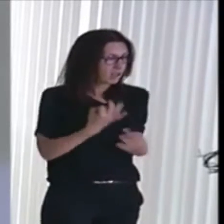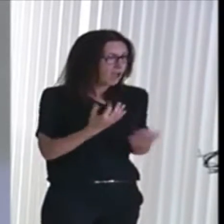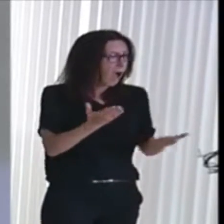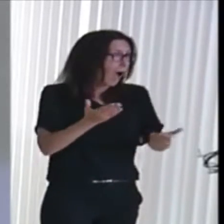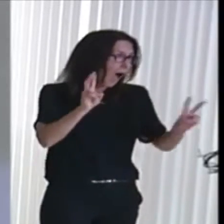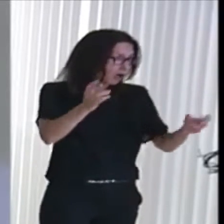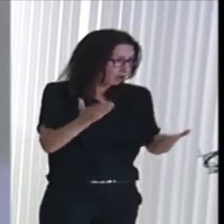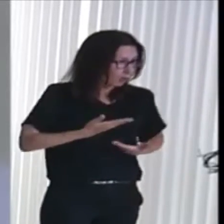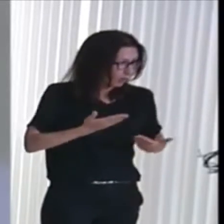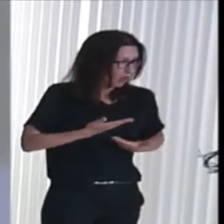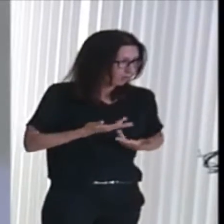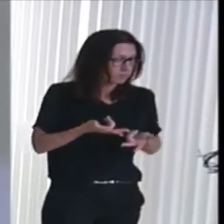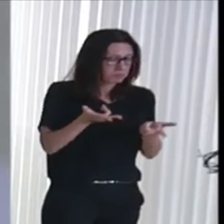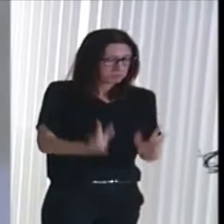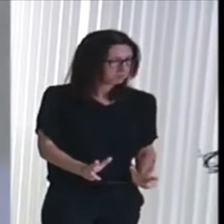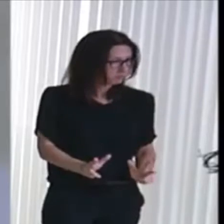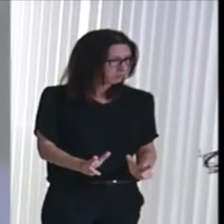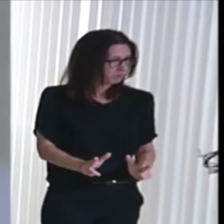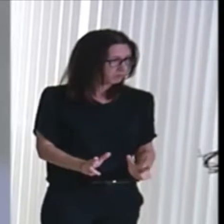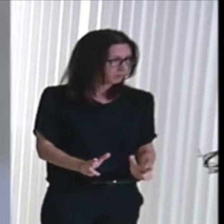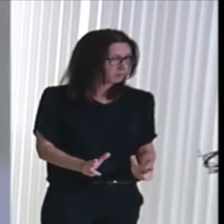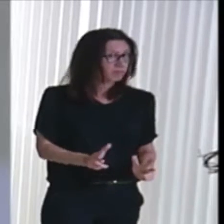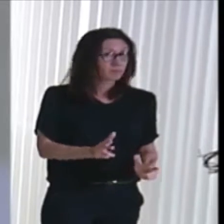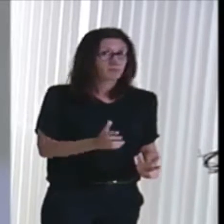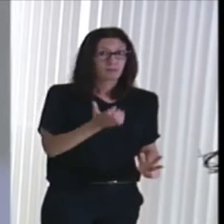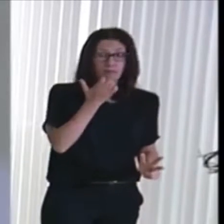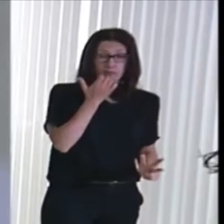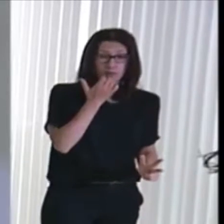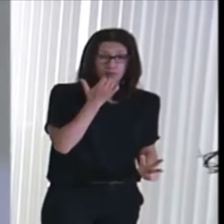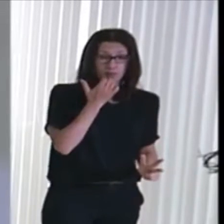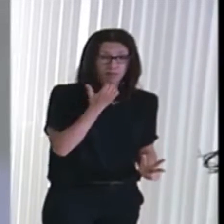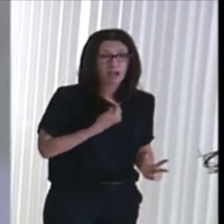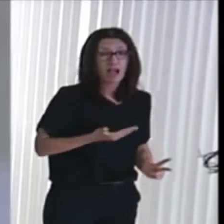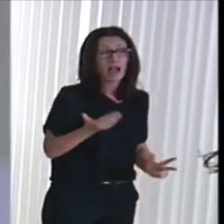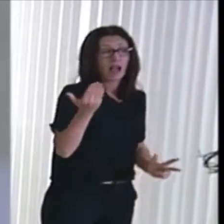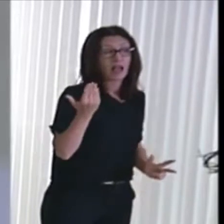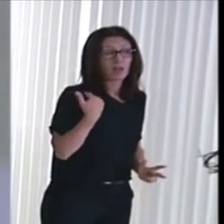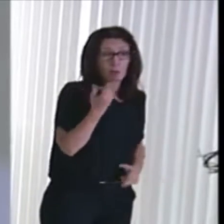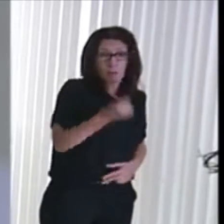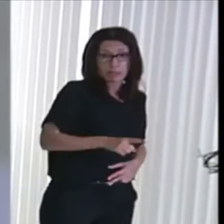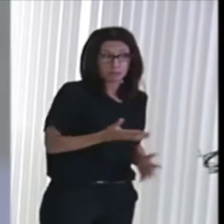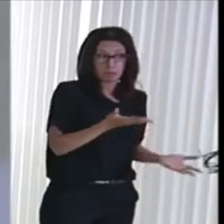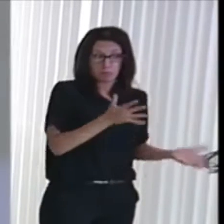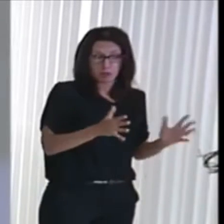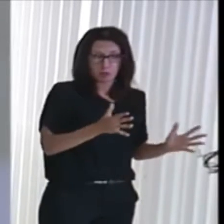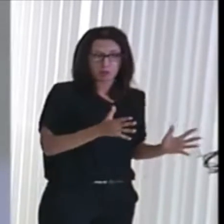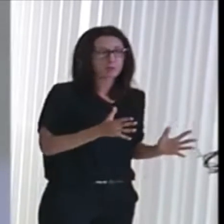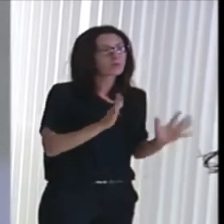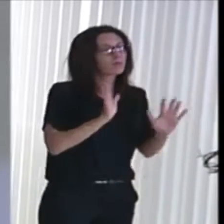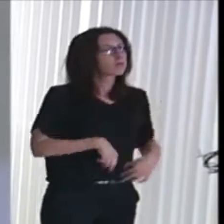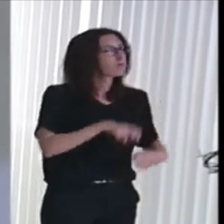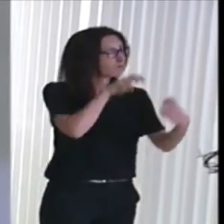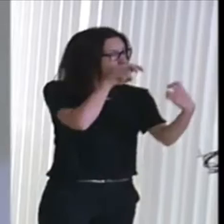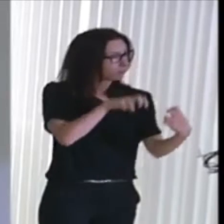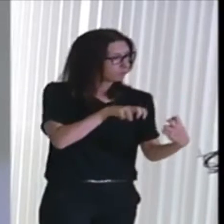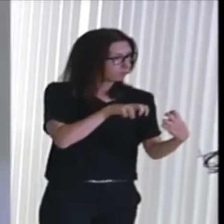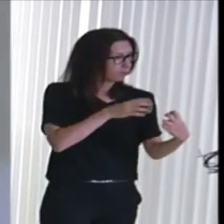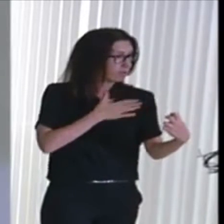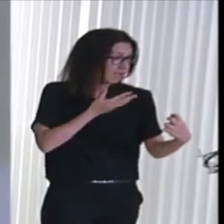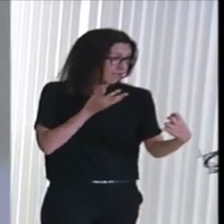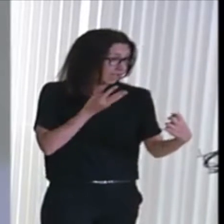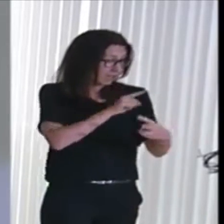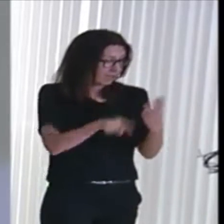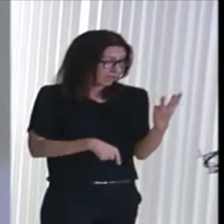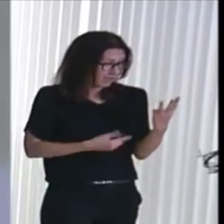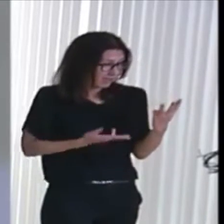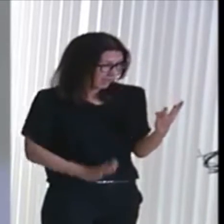ayudar, pero bueno, estaba allí y colaborando. Hace un mes, prácticamente, nos sentamos, mis tres hijas y yo, y